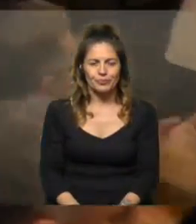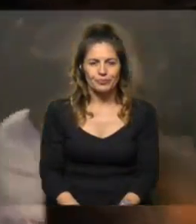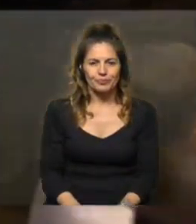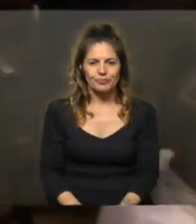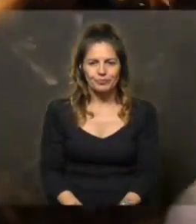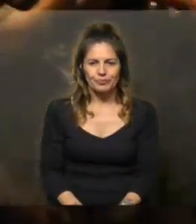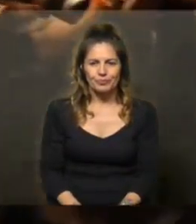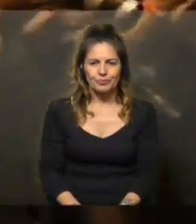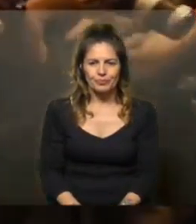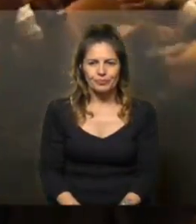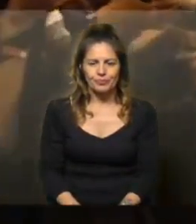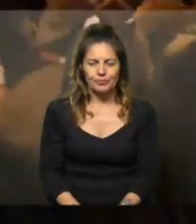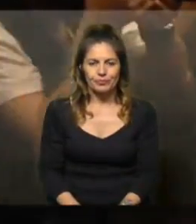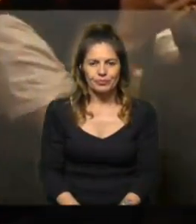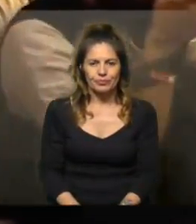votos